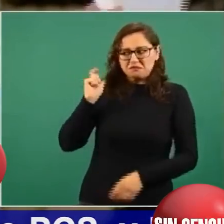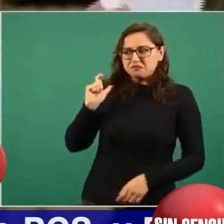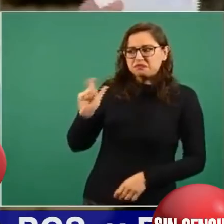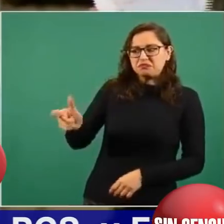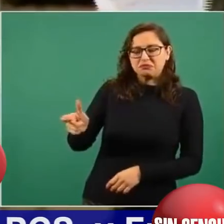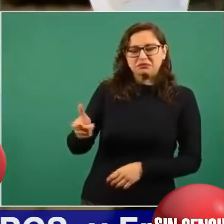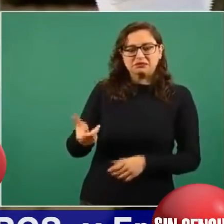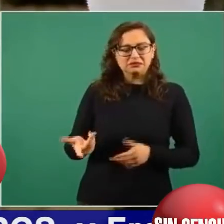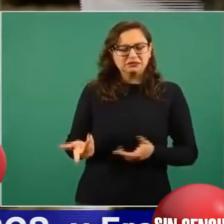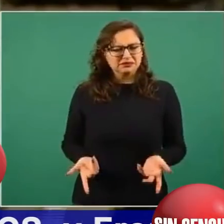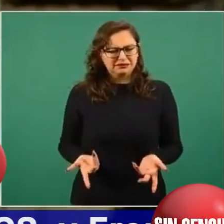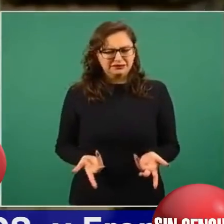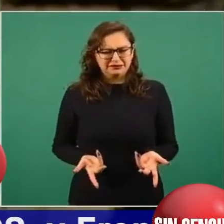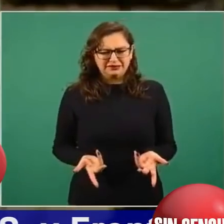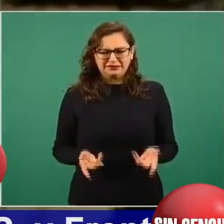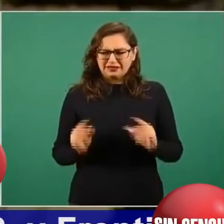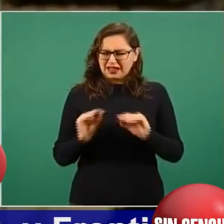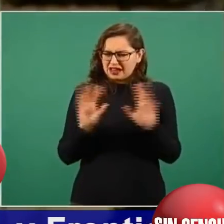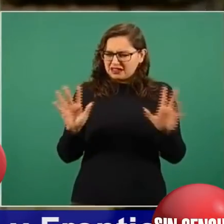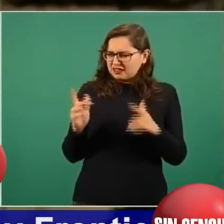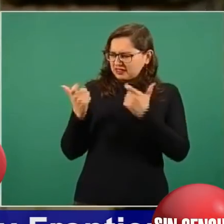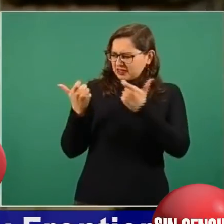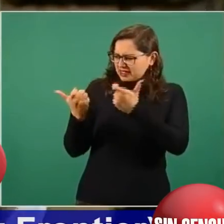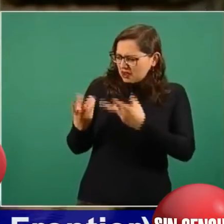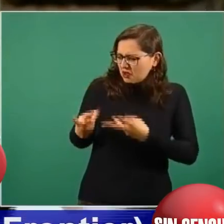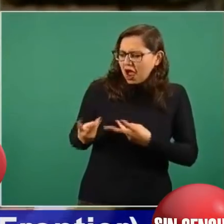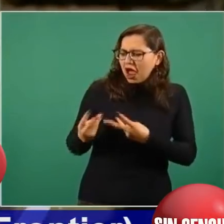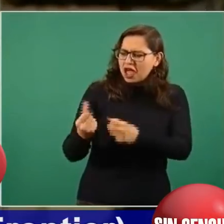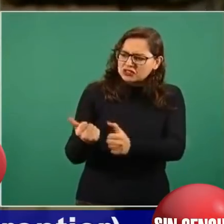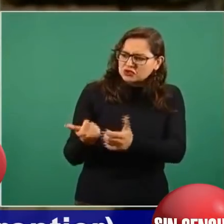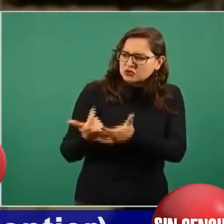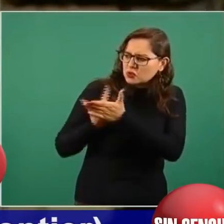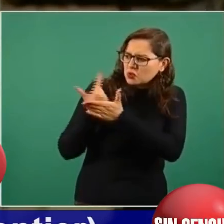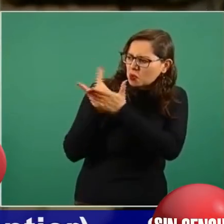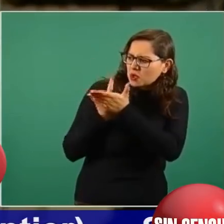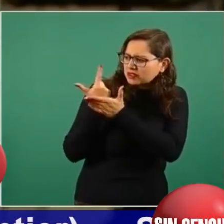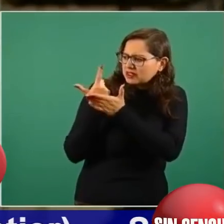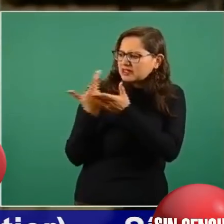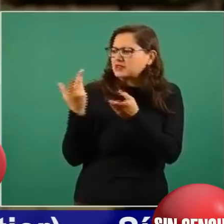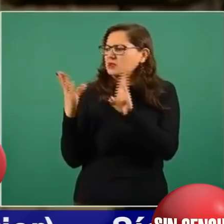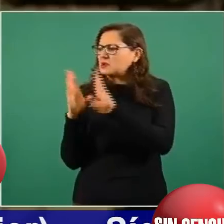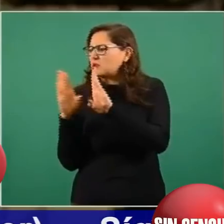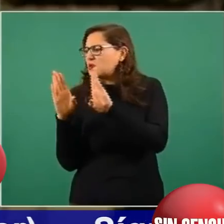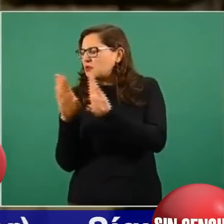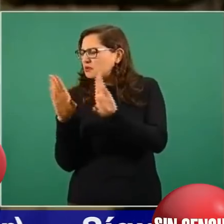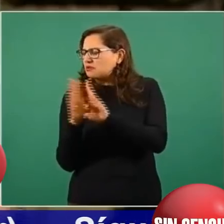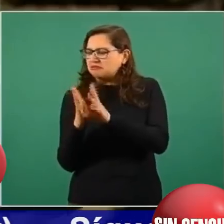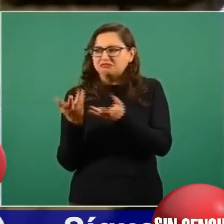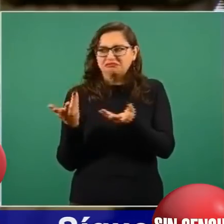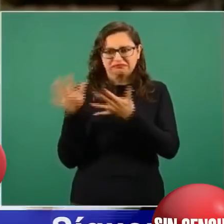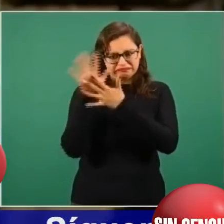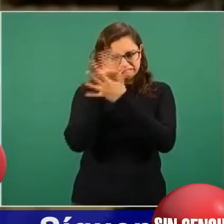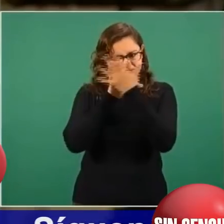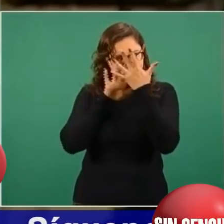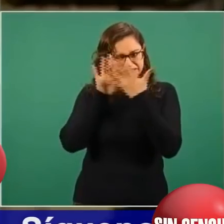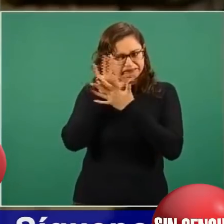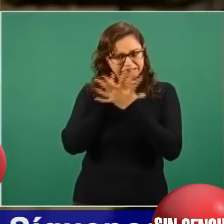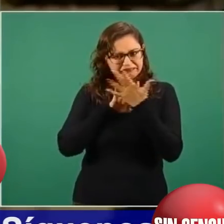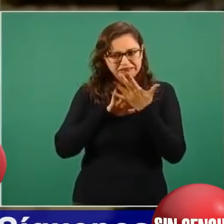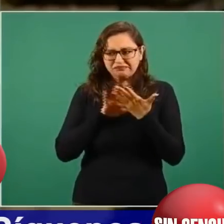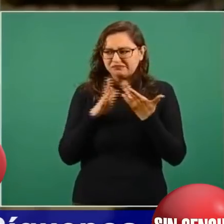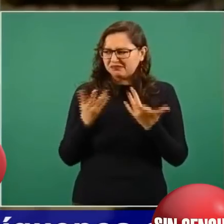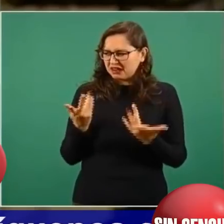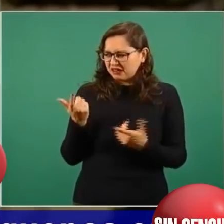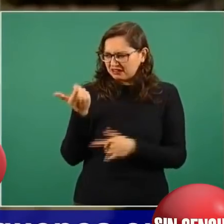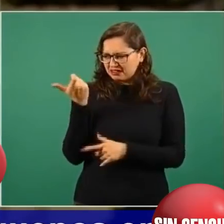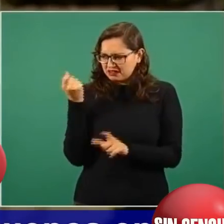se esclarecen ese tipo de gastos, donde vemos que esos recursos son llevados hacia otros lados.